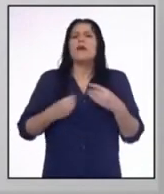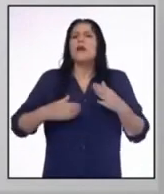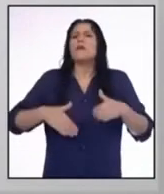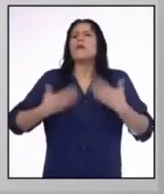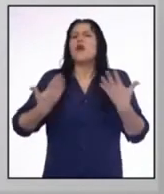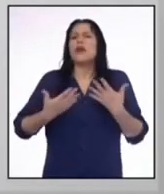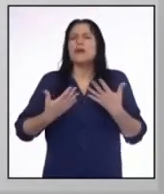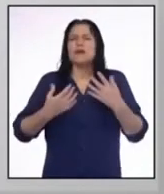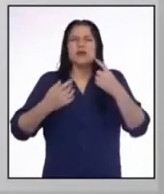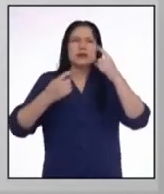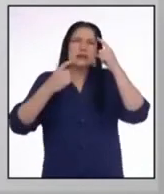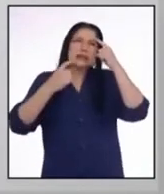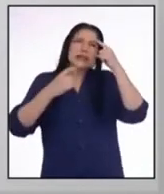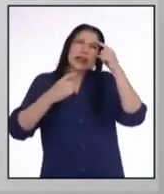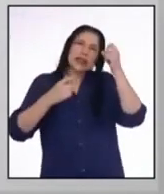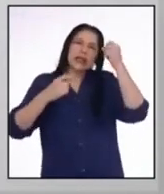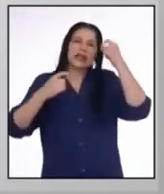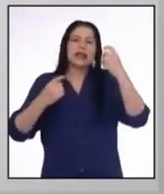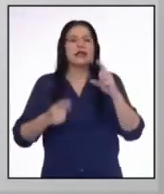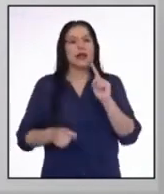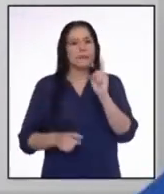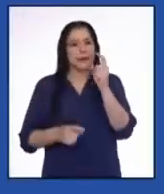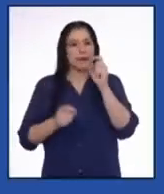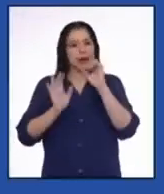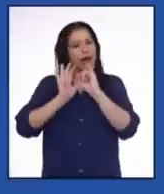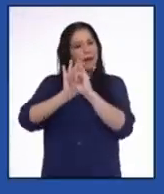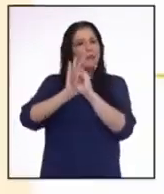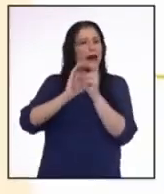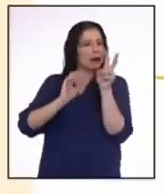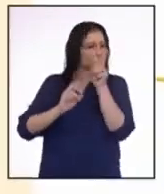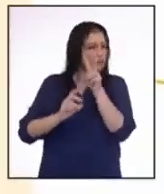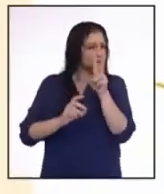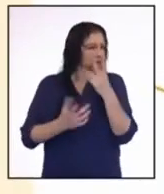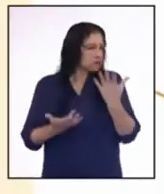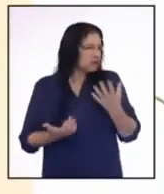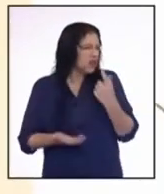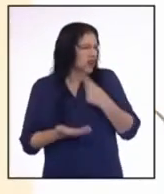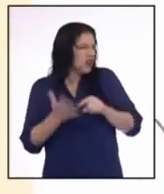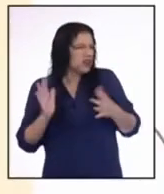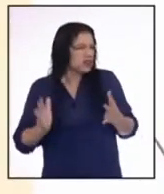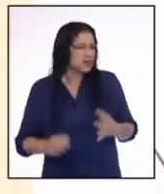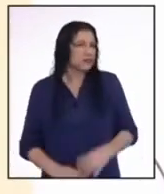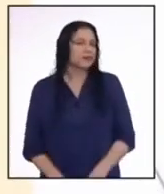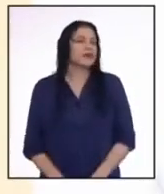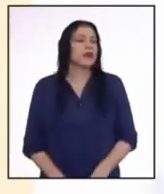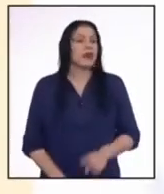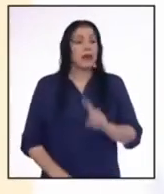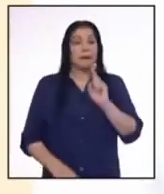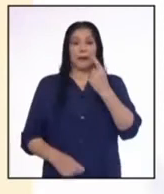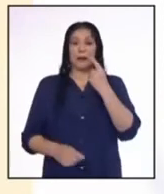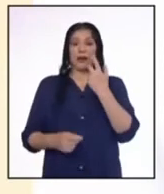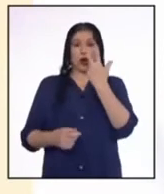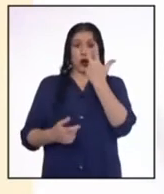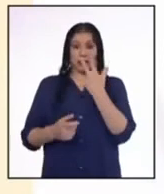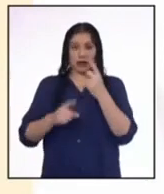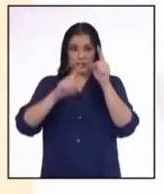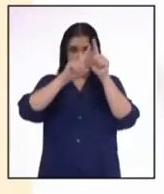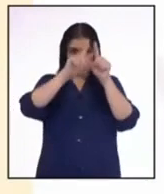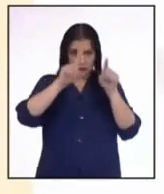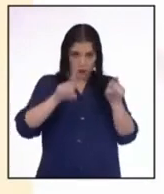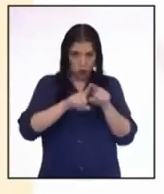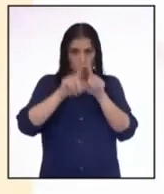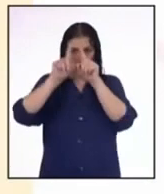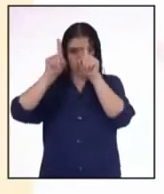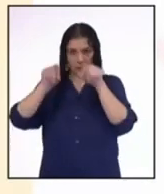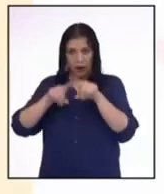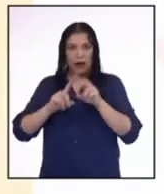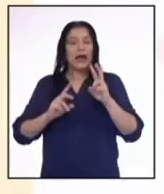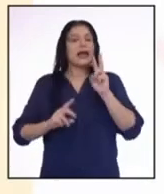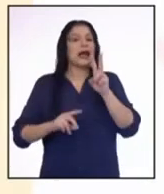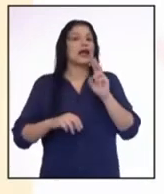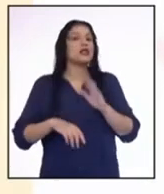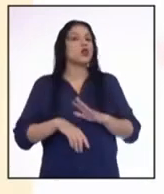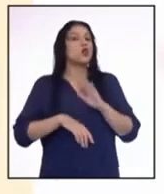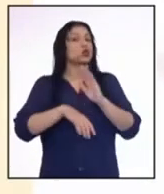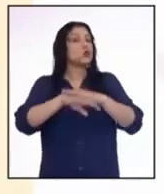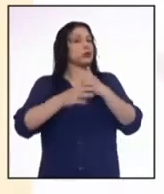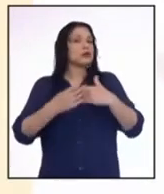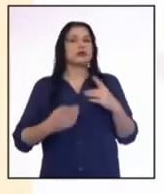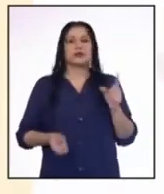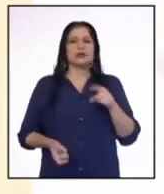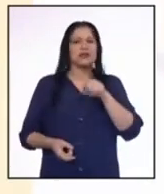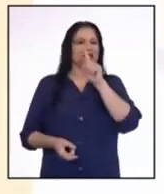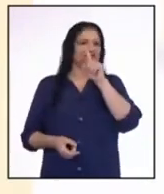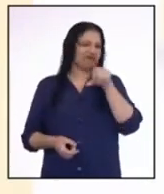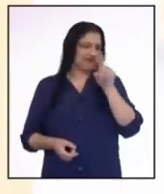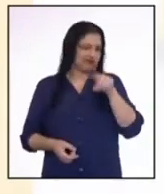podemos inferir de la primera imagen? Primero hay 3 situaciones y nos señala 2 precauciones que no considera